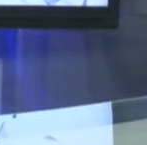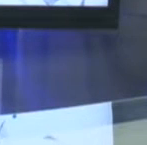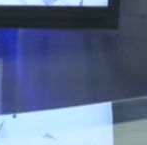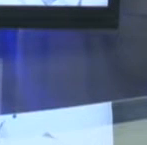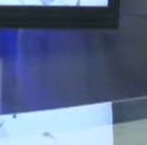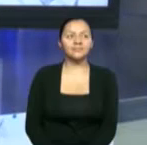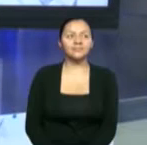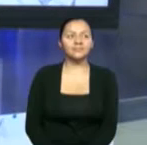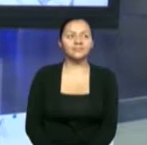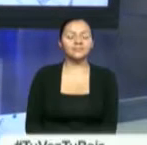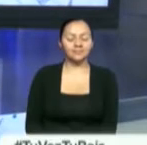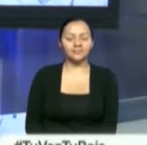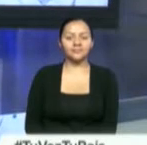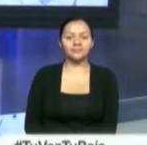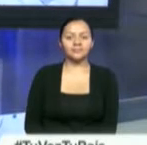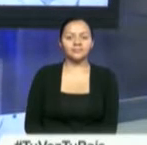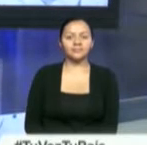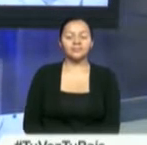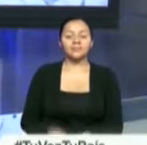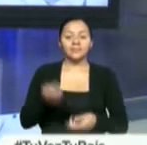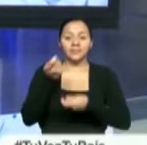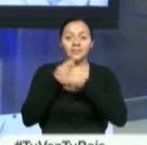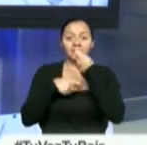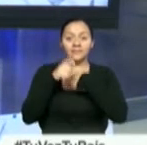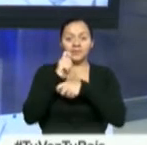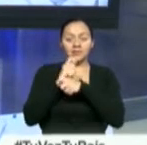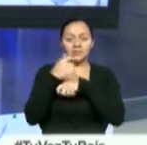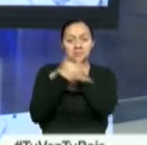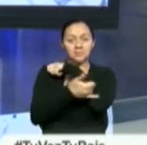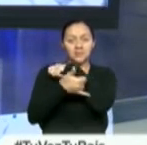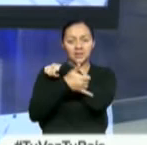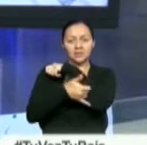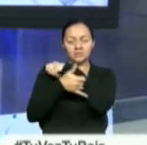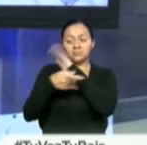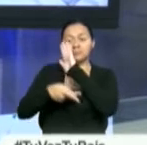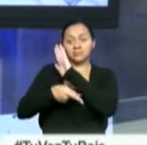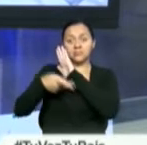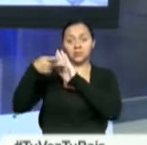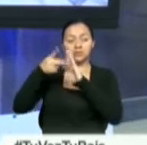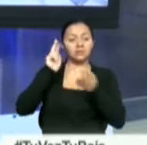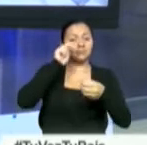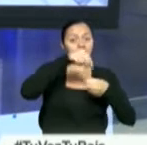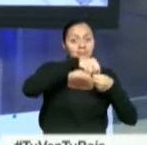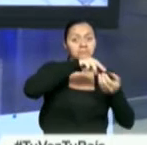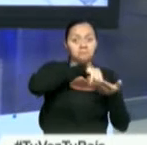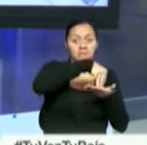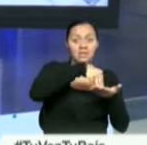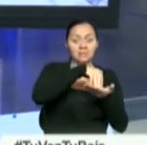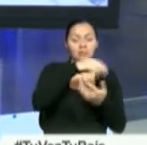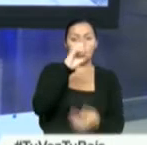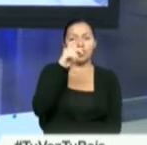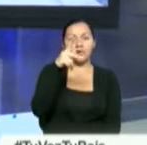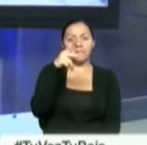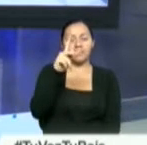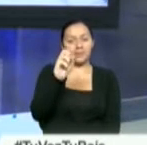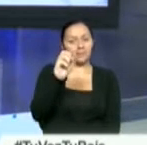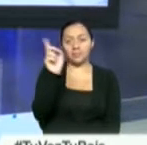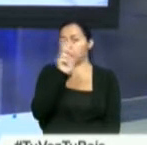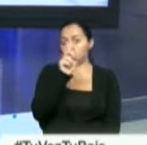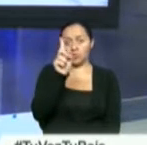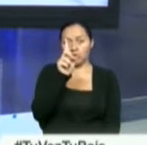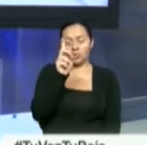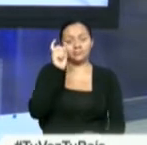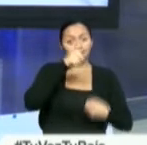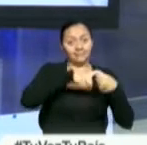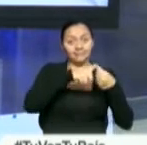las naciones exportadoras de crudo que no forman parte de la organización de países exportadores de petróleo opep se comprometieron a